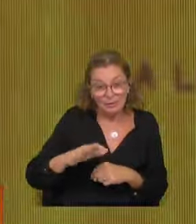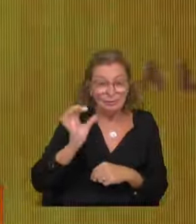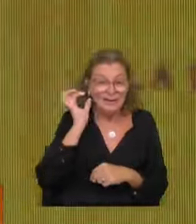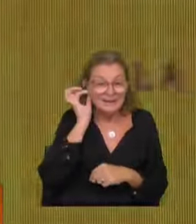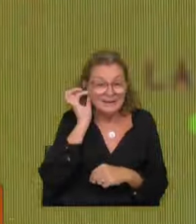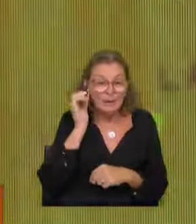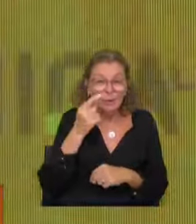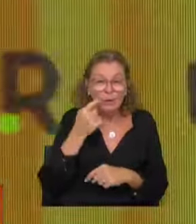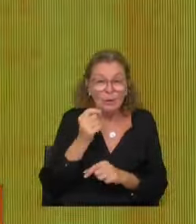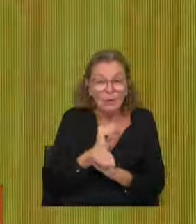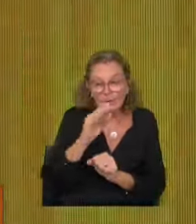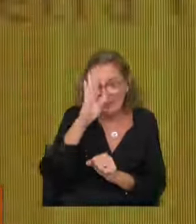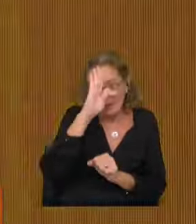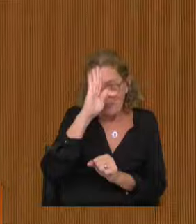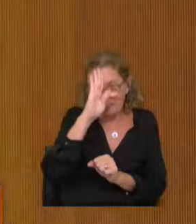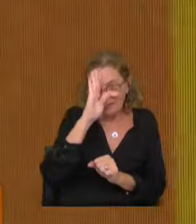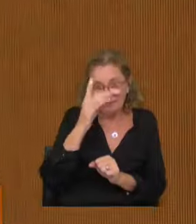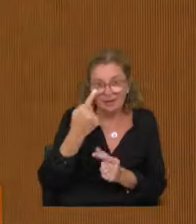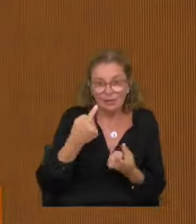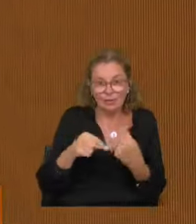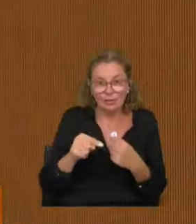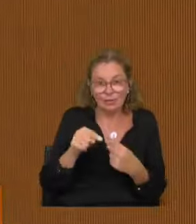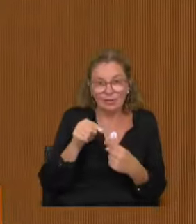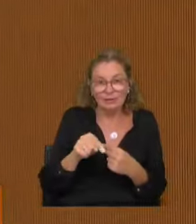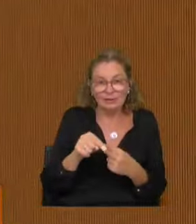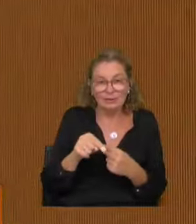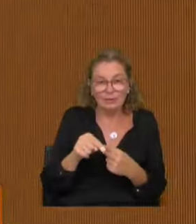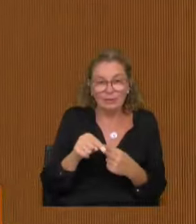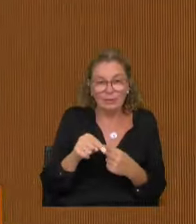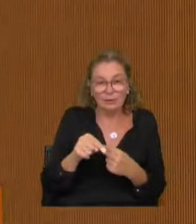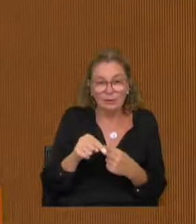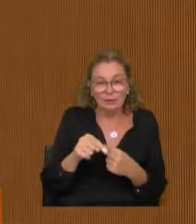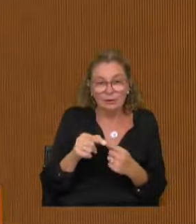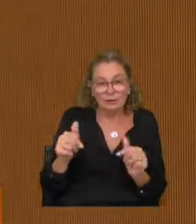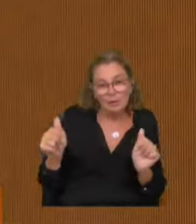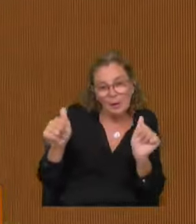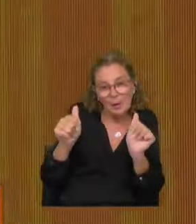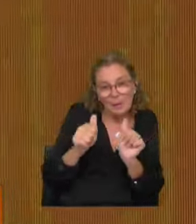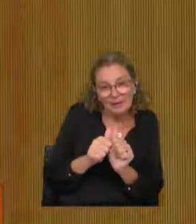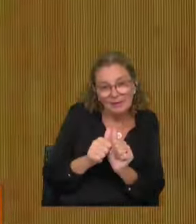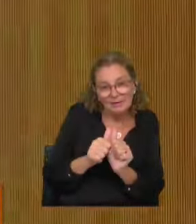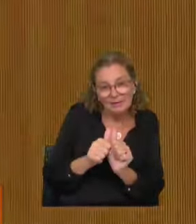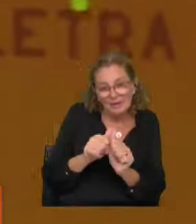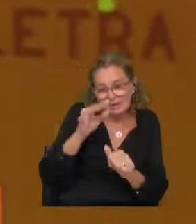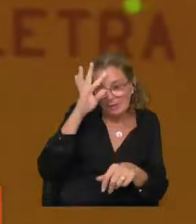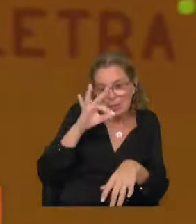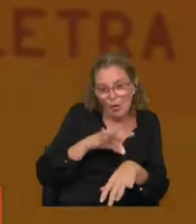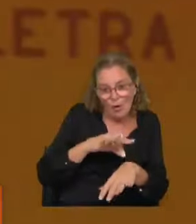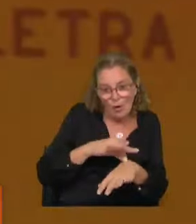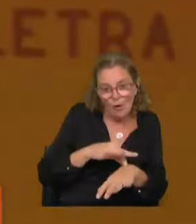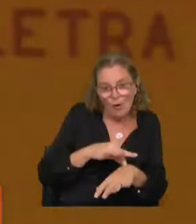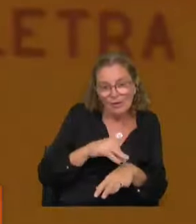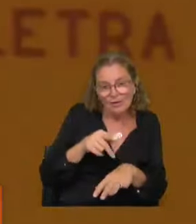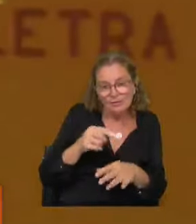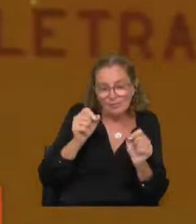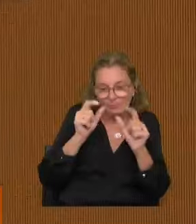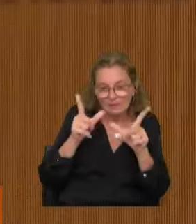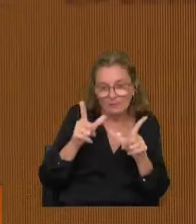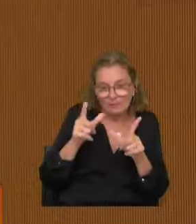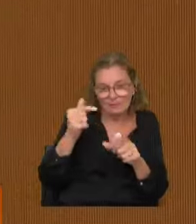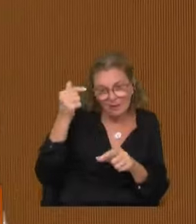a poder aprender entonces Y a lo que no se hace un acompañamiento psicoemocional esto impacta directamente en el